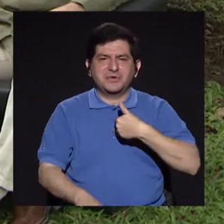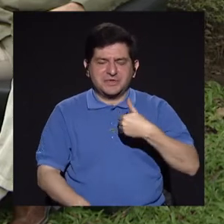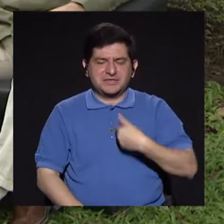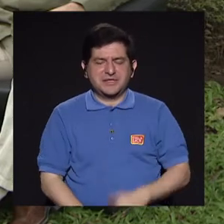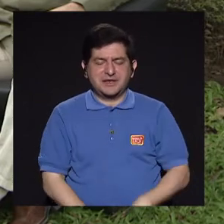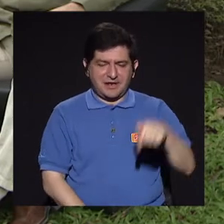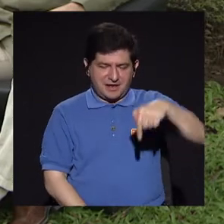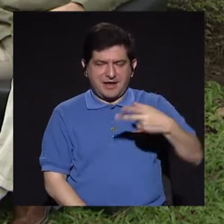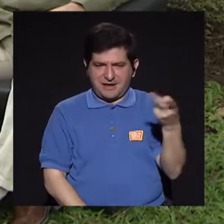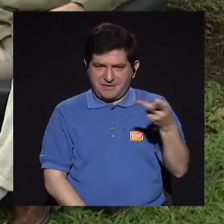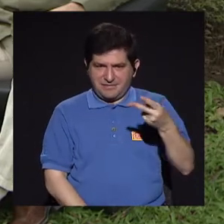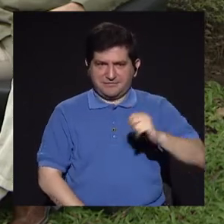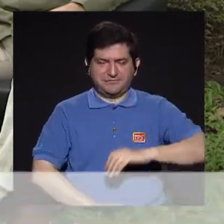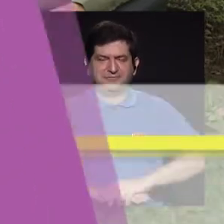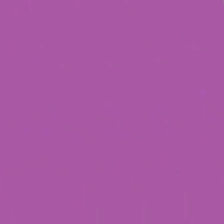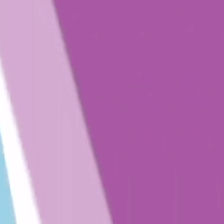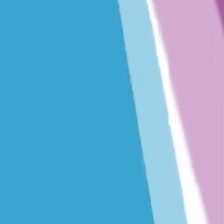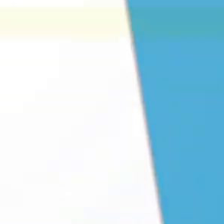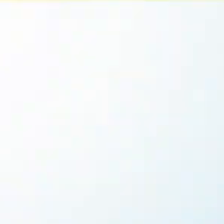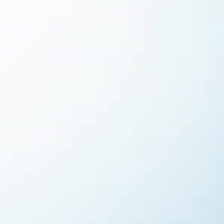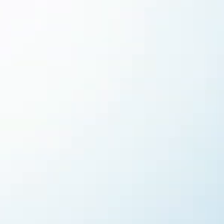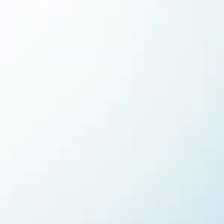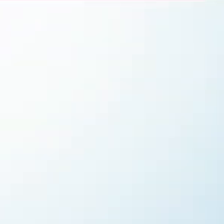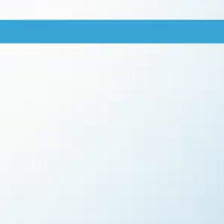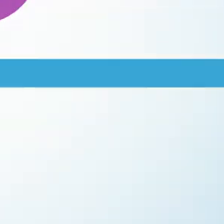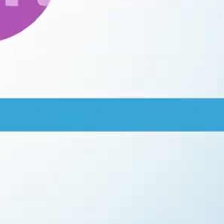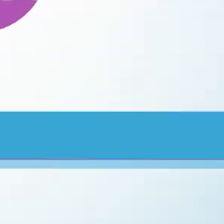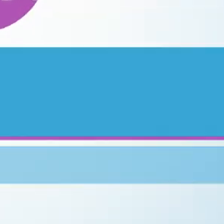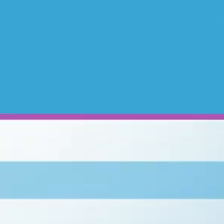tenemos Saúl y yo aquí pendientes.